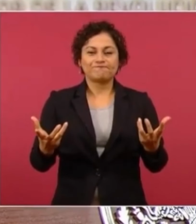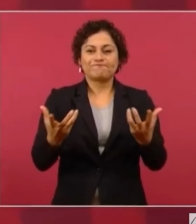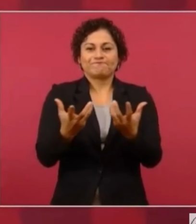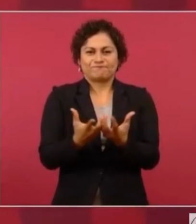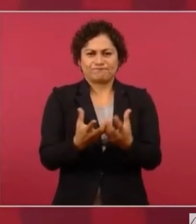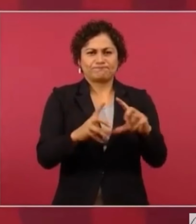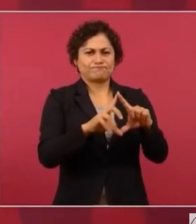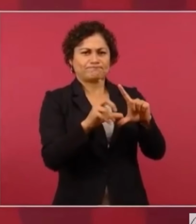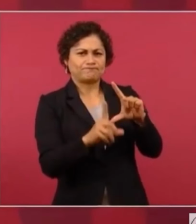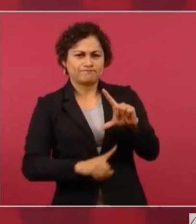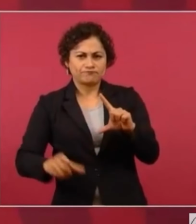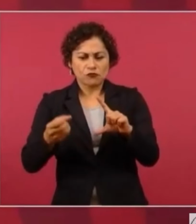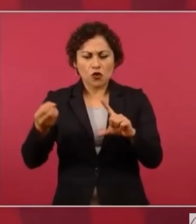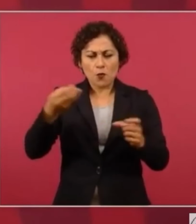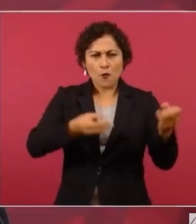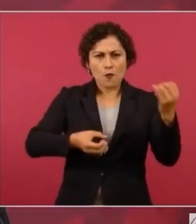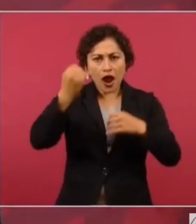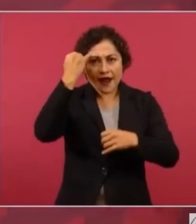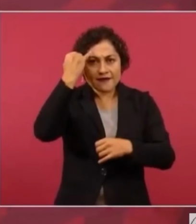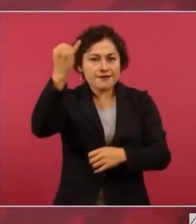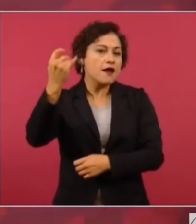que es distinto.